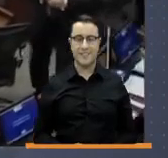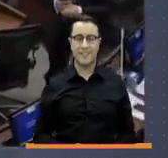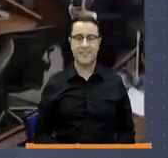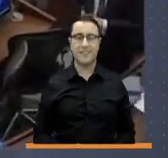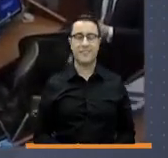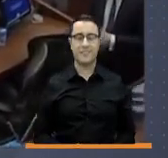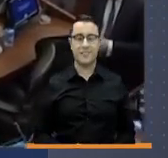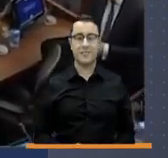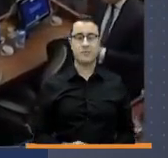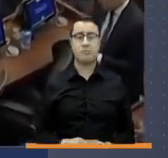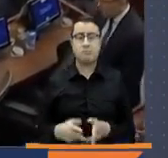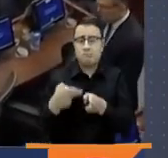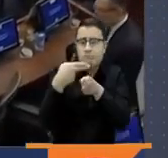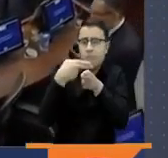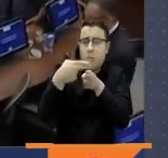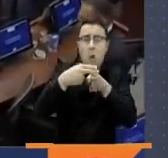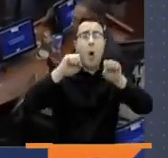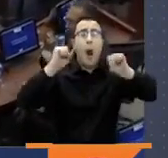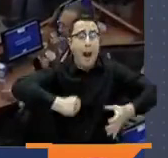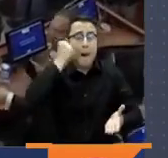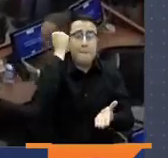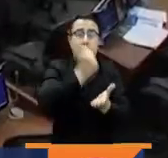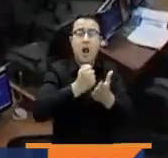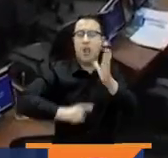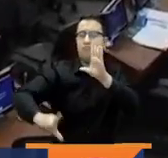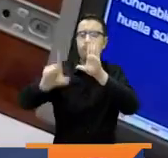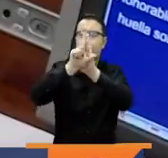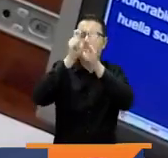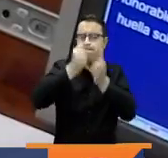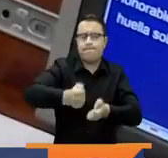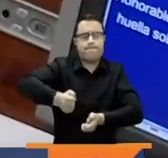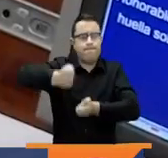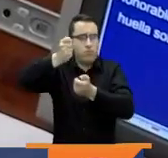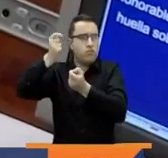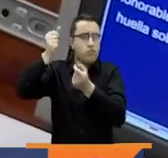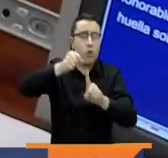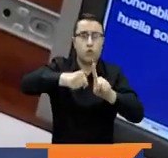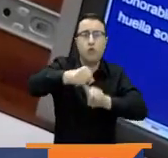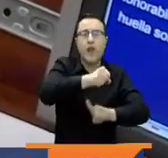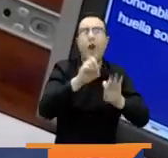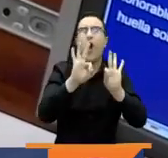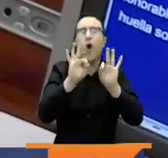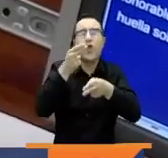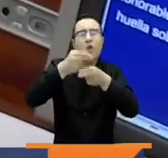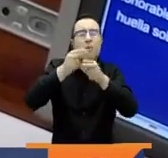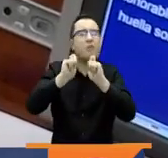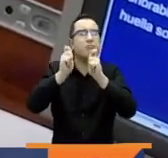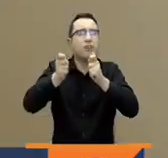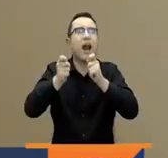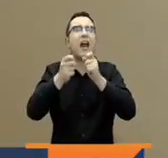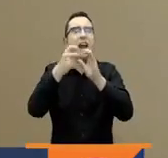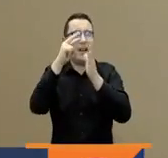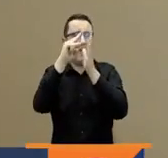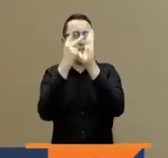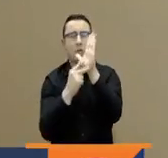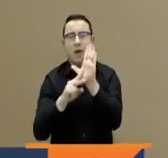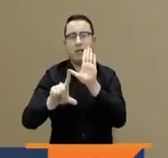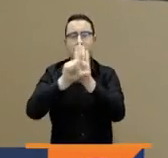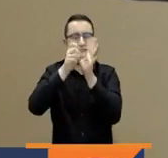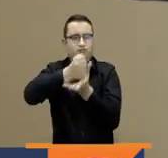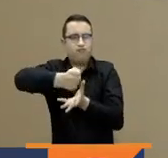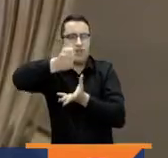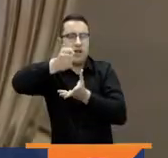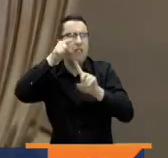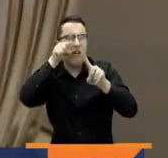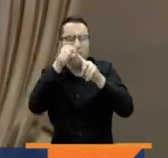A un paso de ser aprobada quedó la Ley de Inversión Social o Reforma Tributaria. La iniciativa pretende recaudar 15,2 billones de